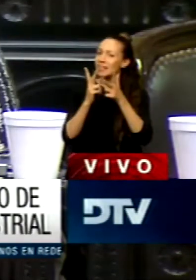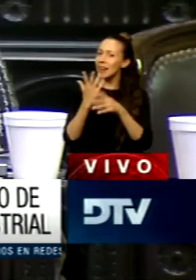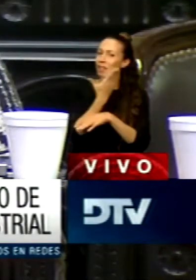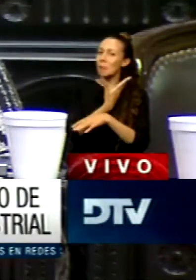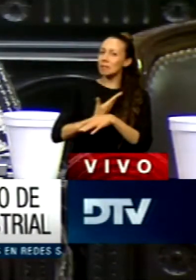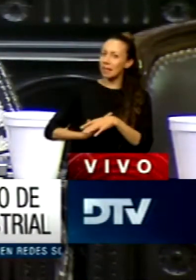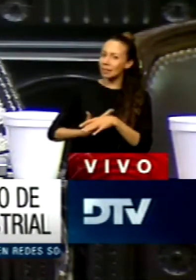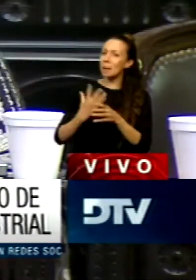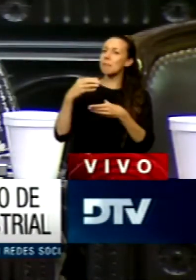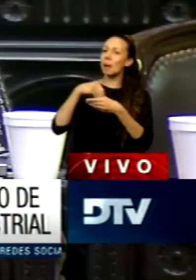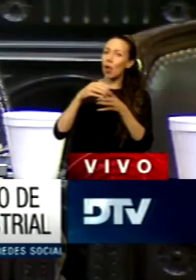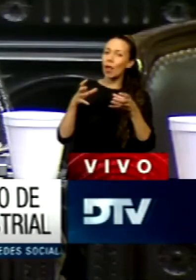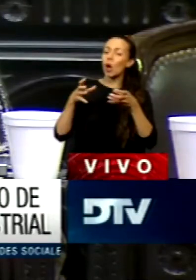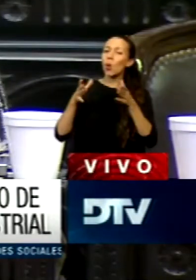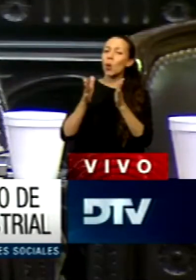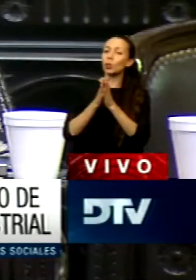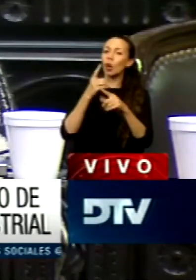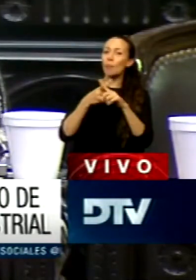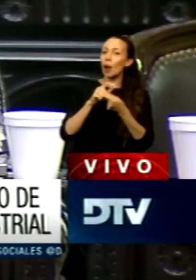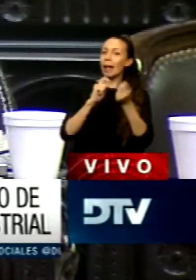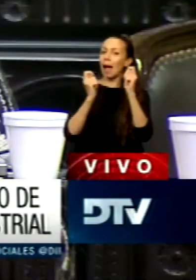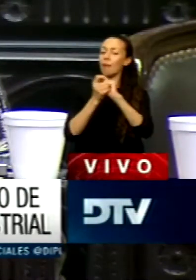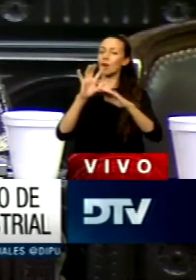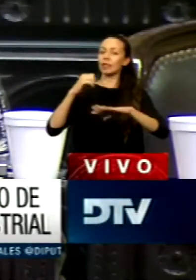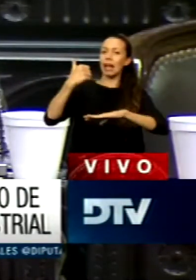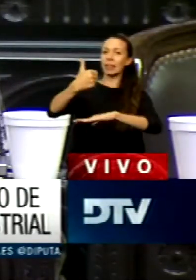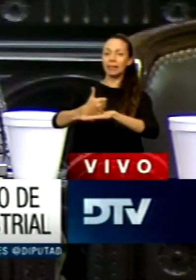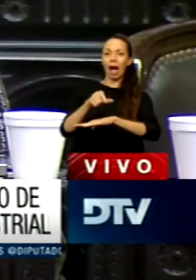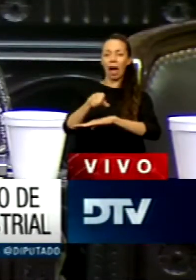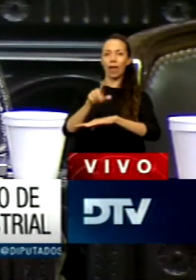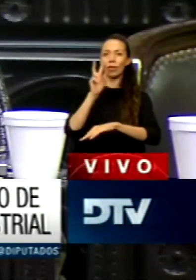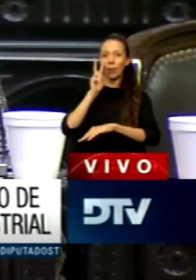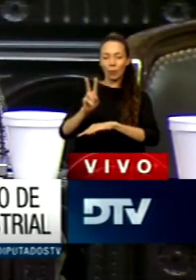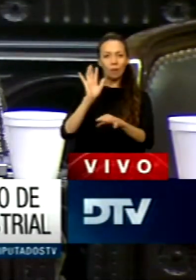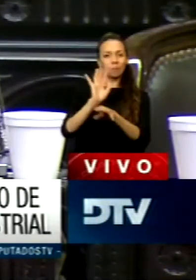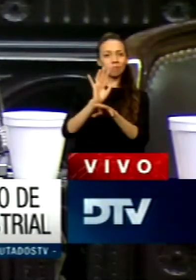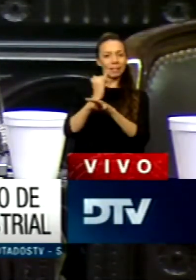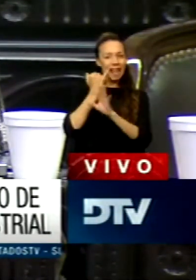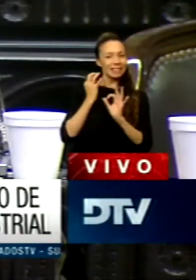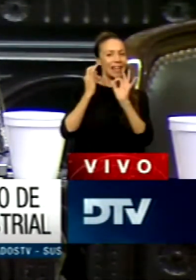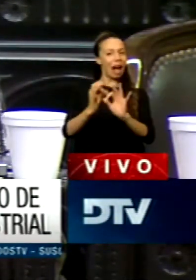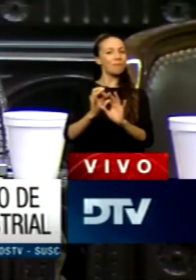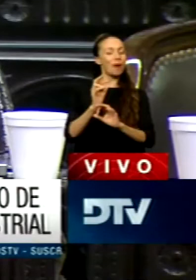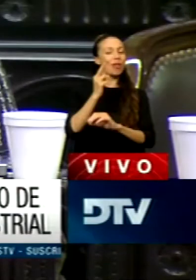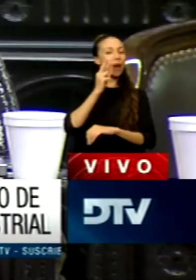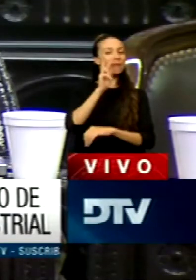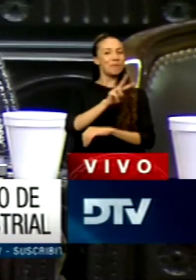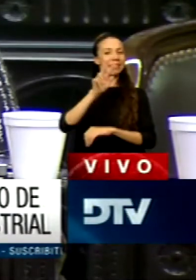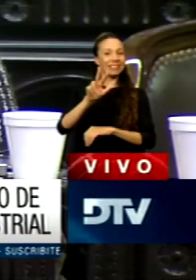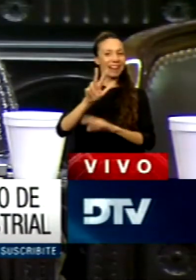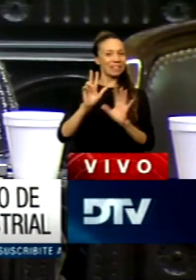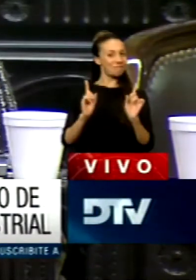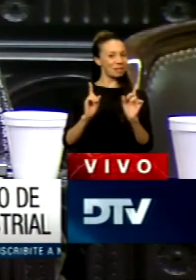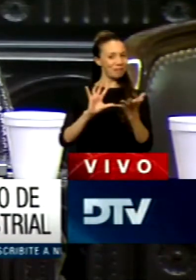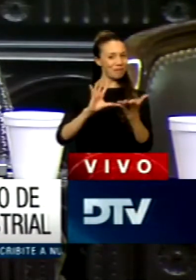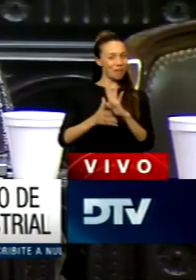Laura Rodríguez Machado, del PRO, Córdoba. Y en este momento abandonamos el recinto y volvemos a